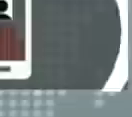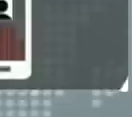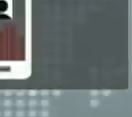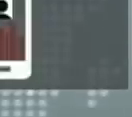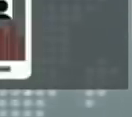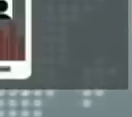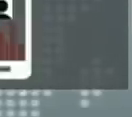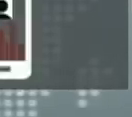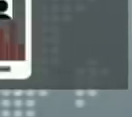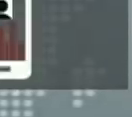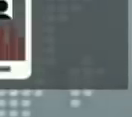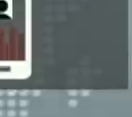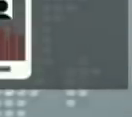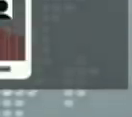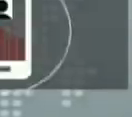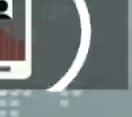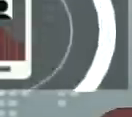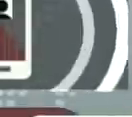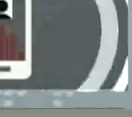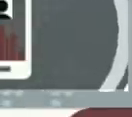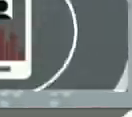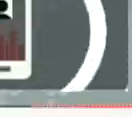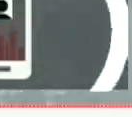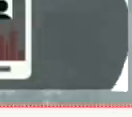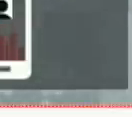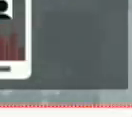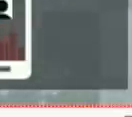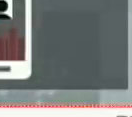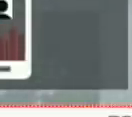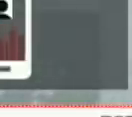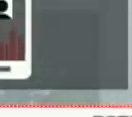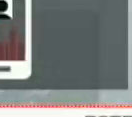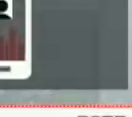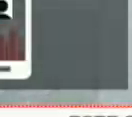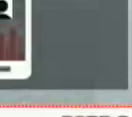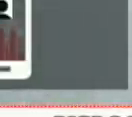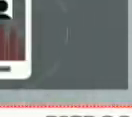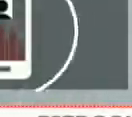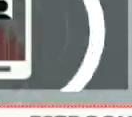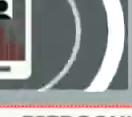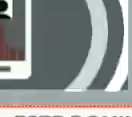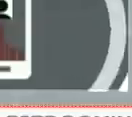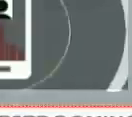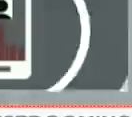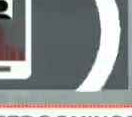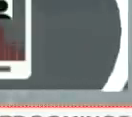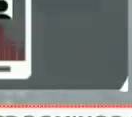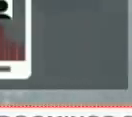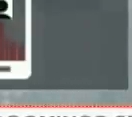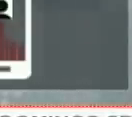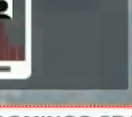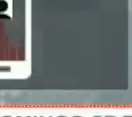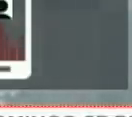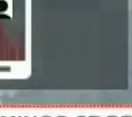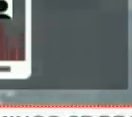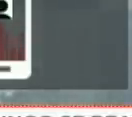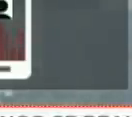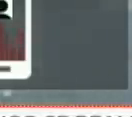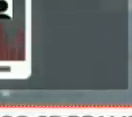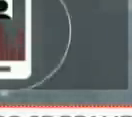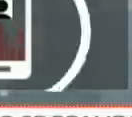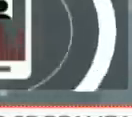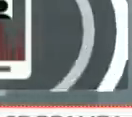El primero es una mujer de 42 años de edad del estado Táchira, viene de Bogotá, entró al país